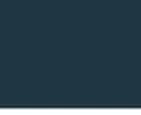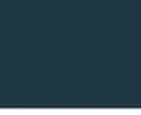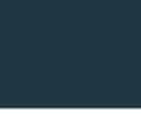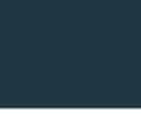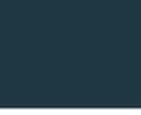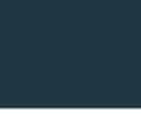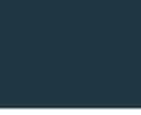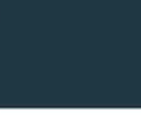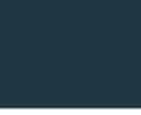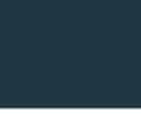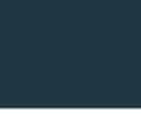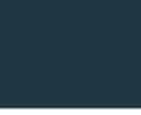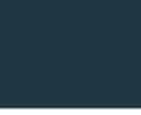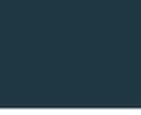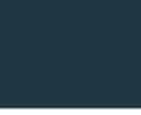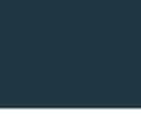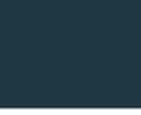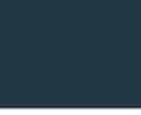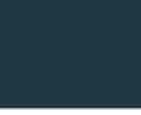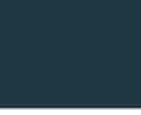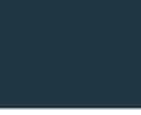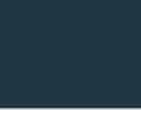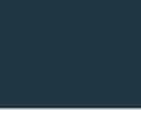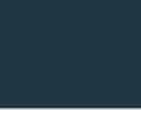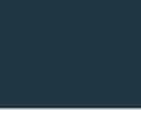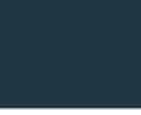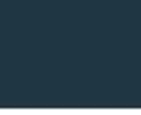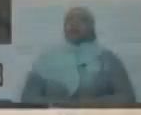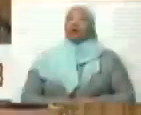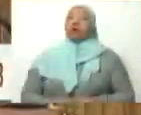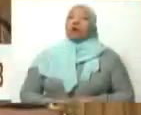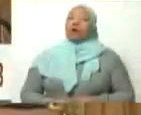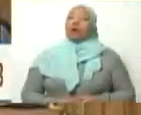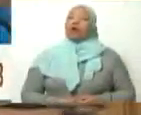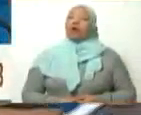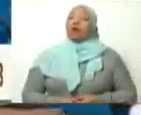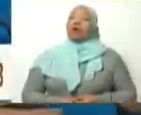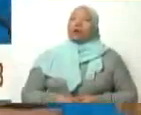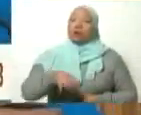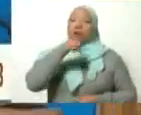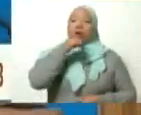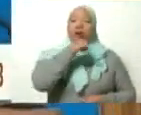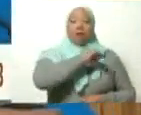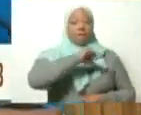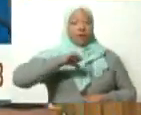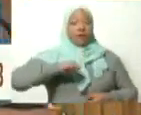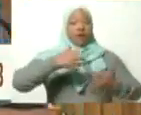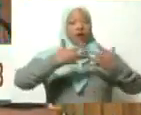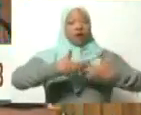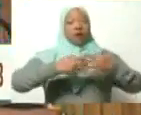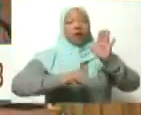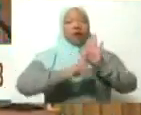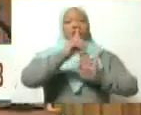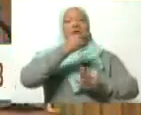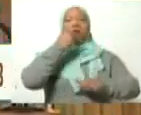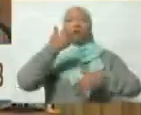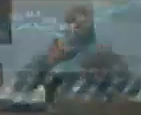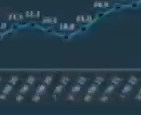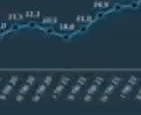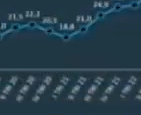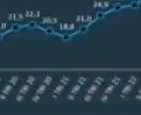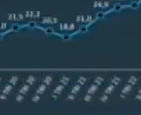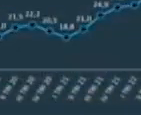un 18%. Hemos venido recuperando y el sector privado ha venido recuperando la capacidad operativa